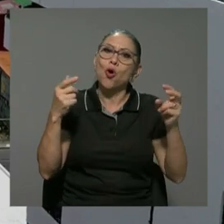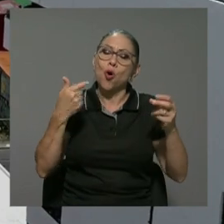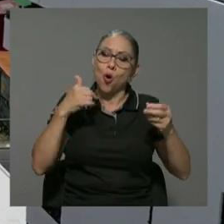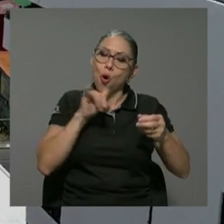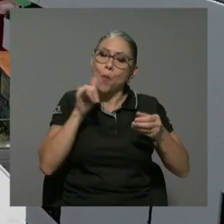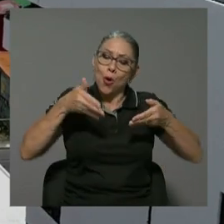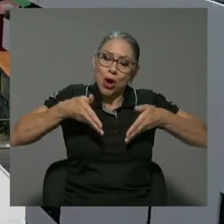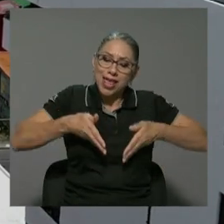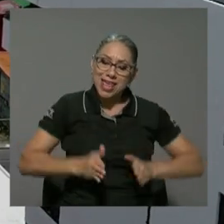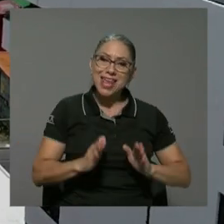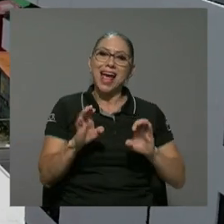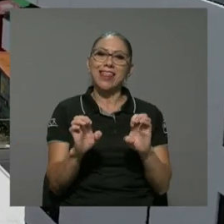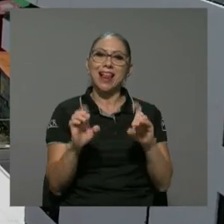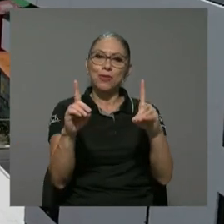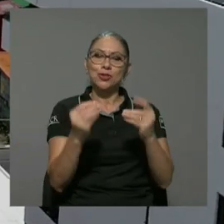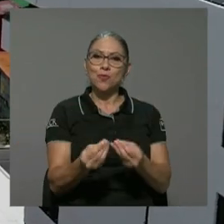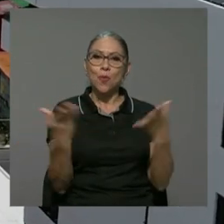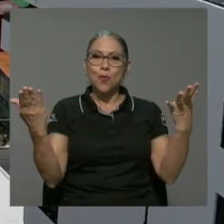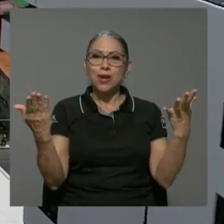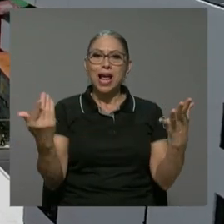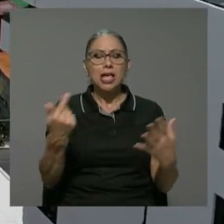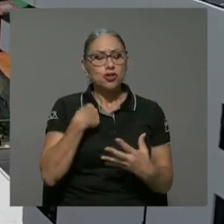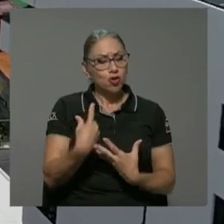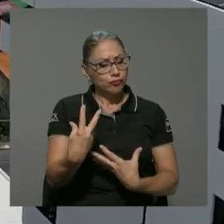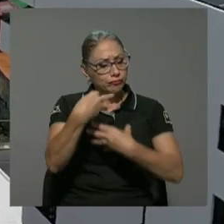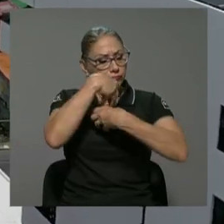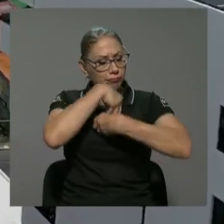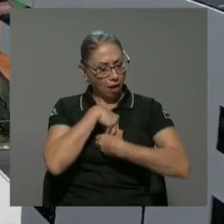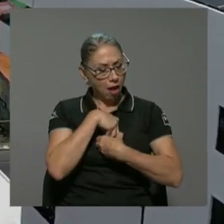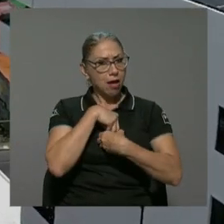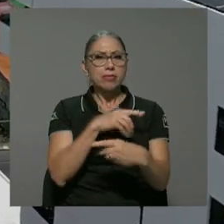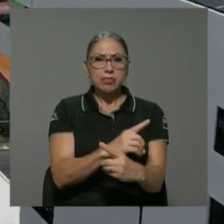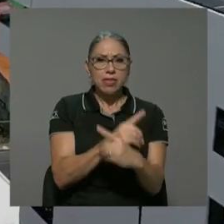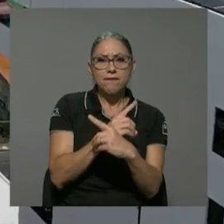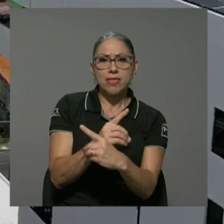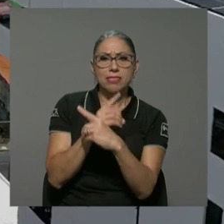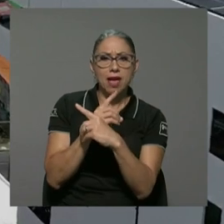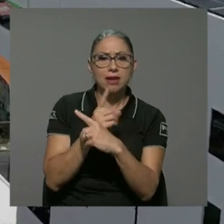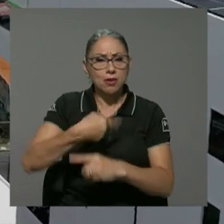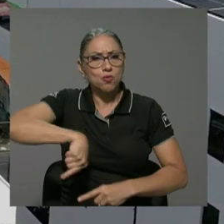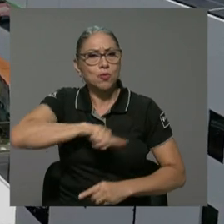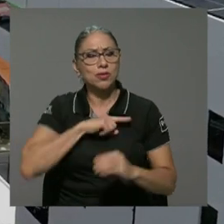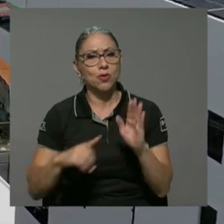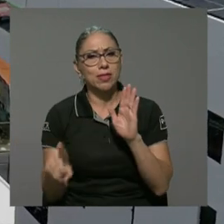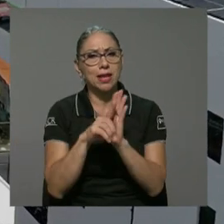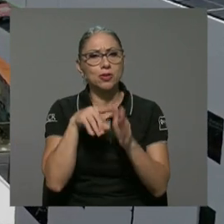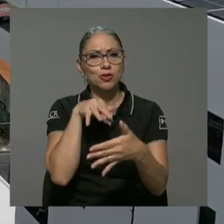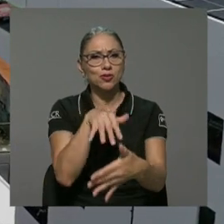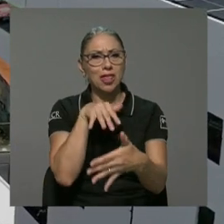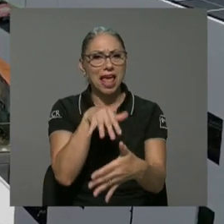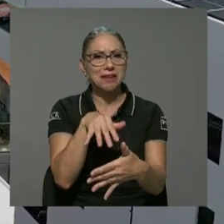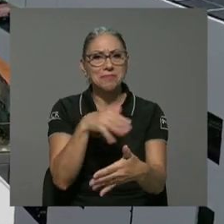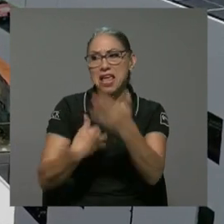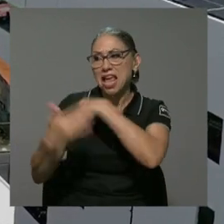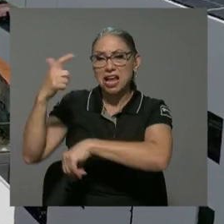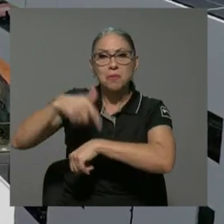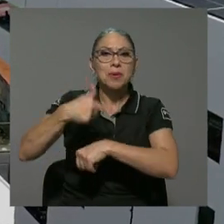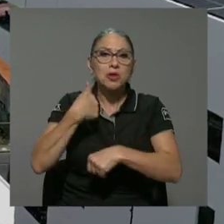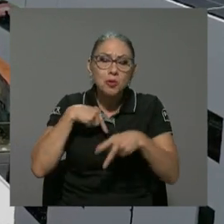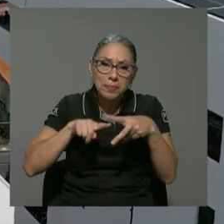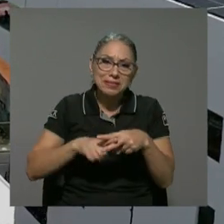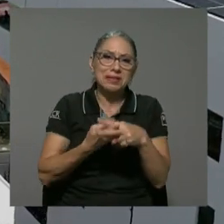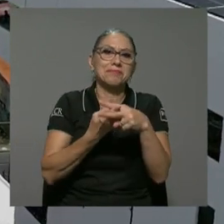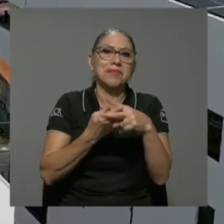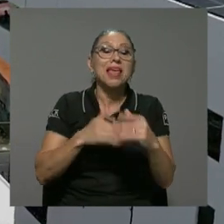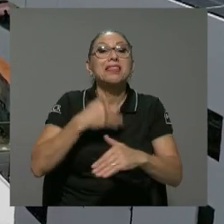que surge en mí por defender lo que tenemos por derecho, ¿verdad?, para estudiar. Y creo que fue a partir de eso que me empecé a involucrar. Ya luego